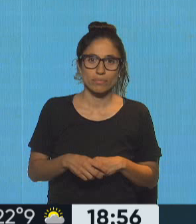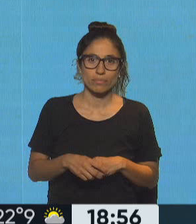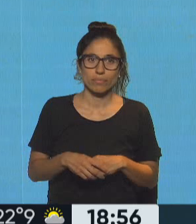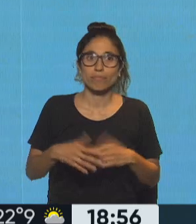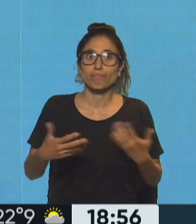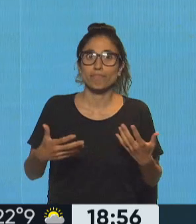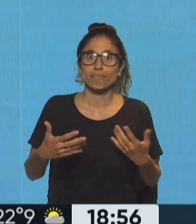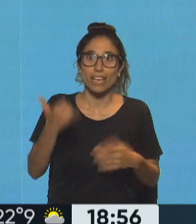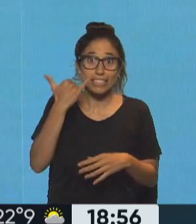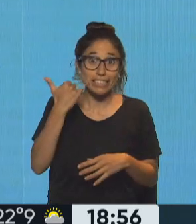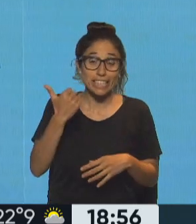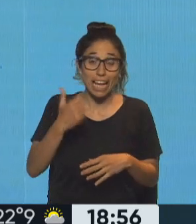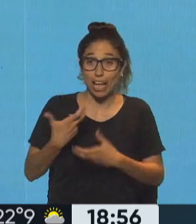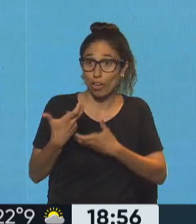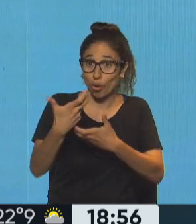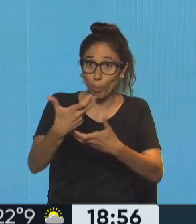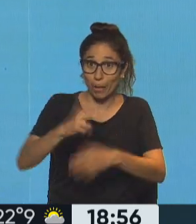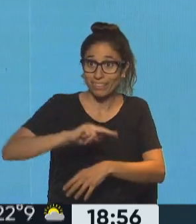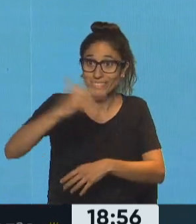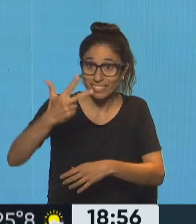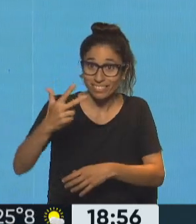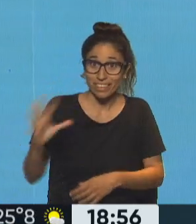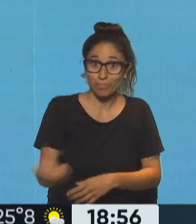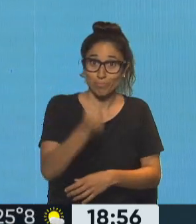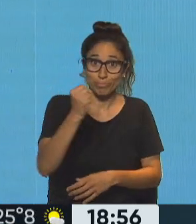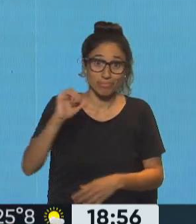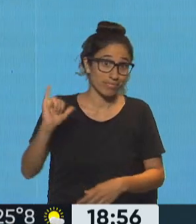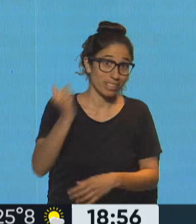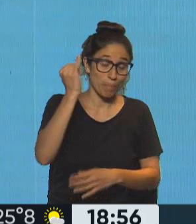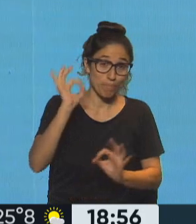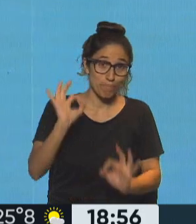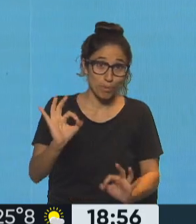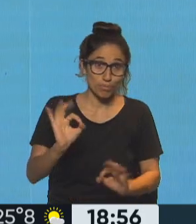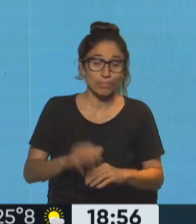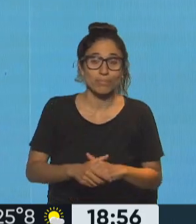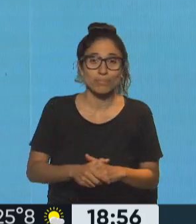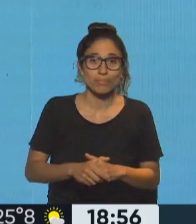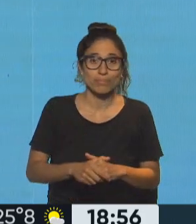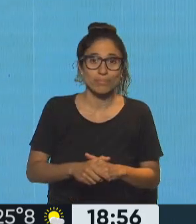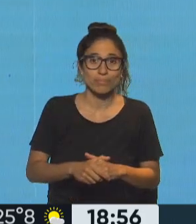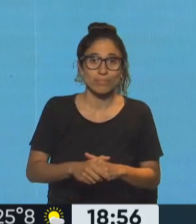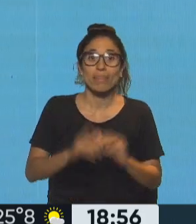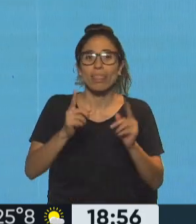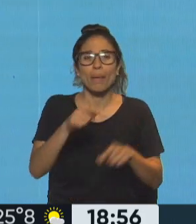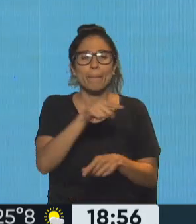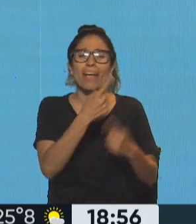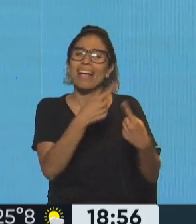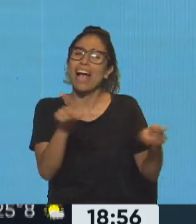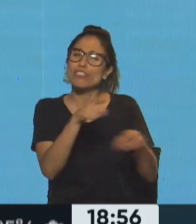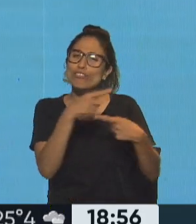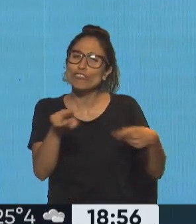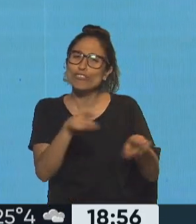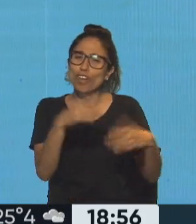la tercera se ganó. Sí. Pero, ¿saben lo que también se ganó? Que estos versos, que los tararíamos todos desde el